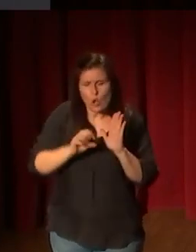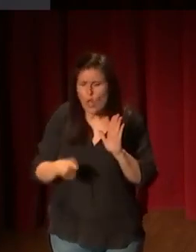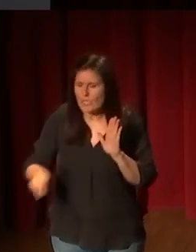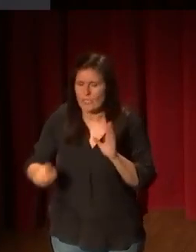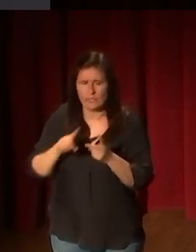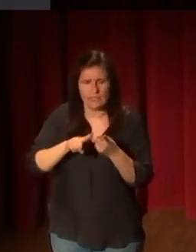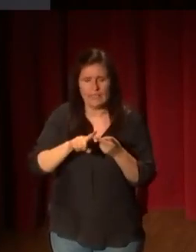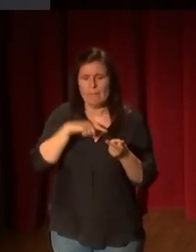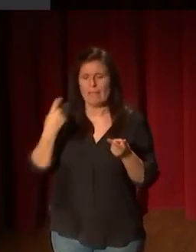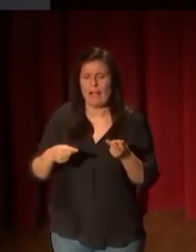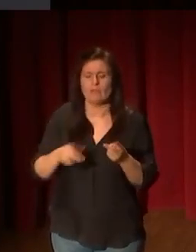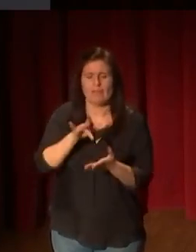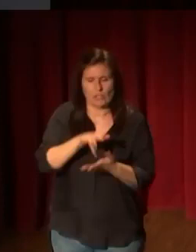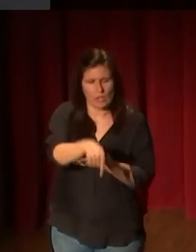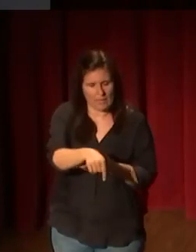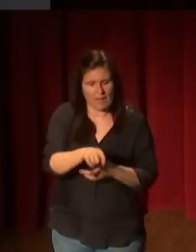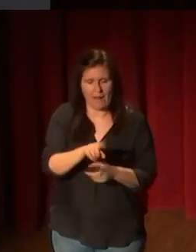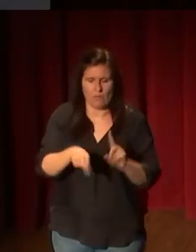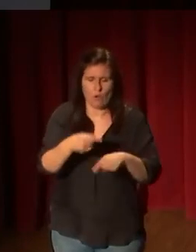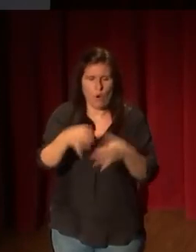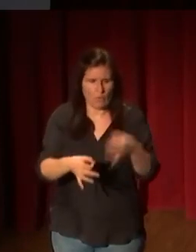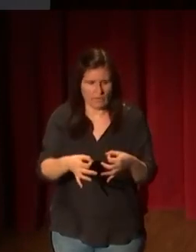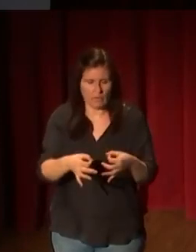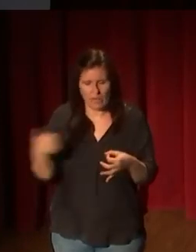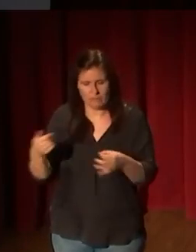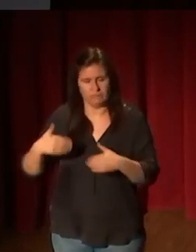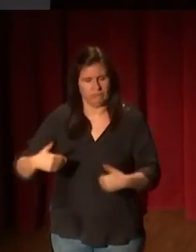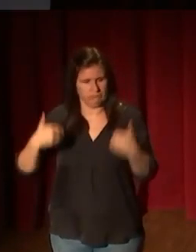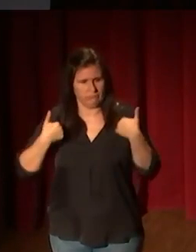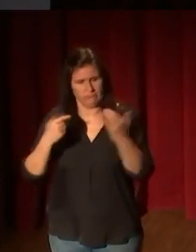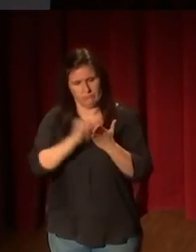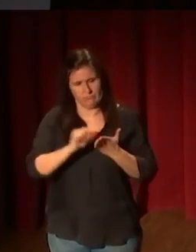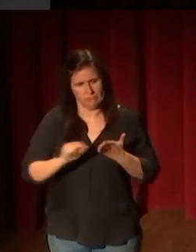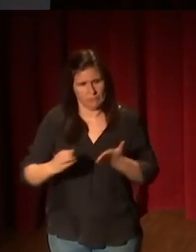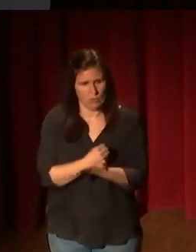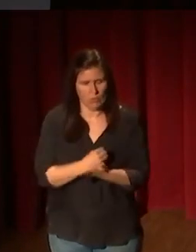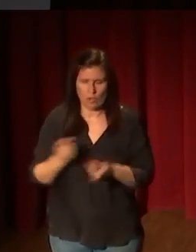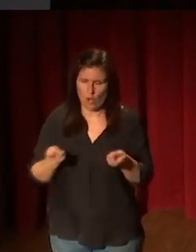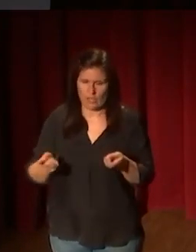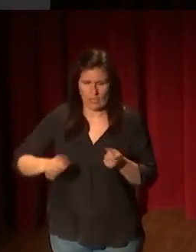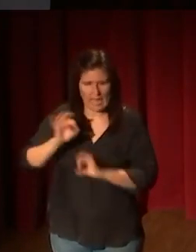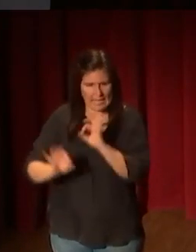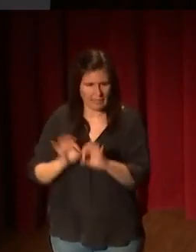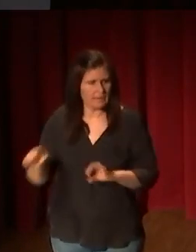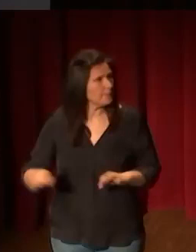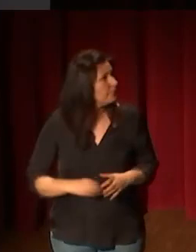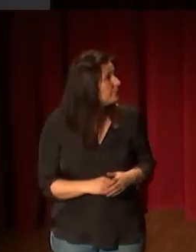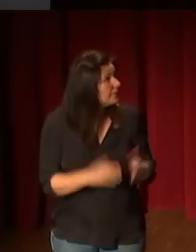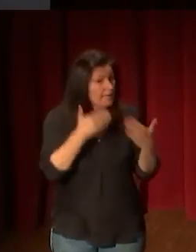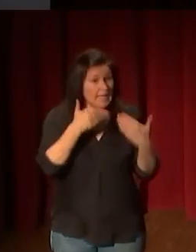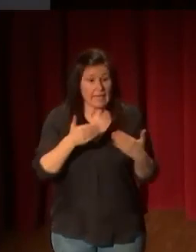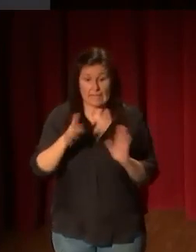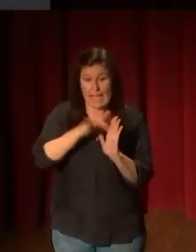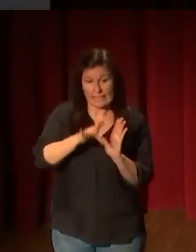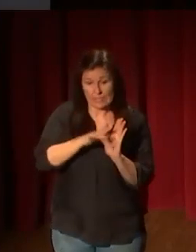distintos pecados que se sometieron a juicio en este en este en este momento gracias a la